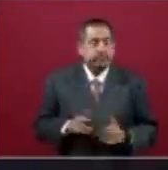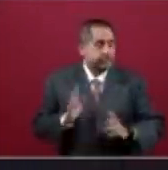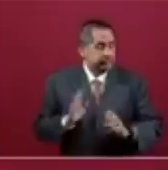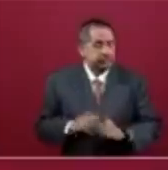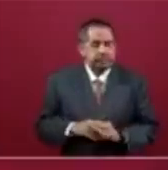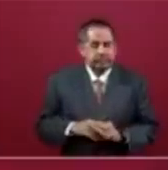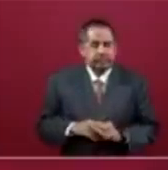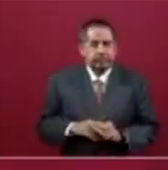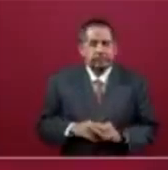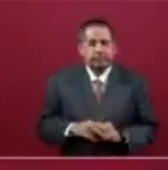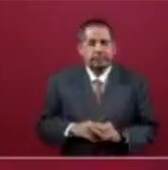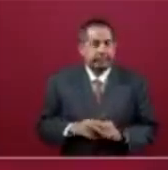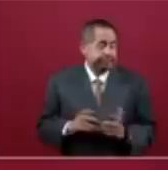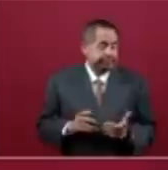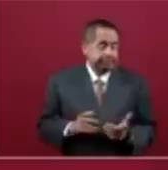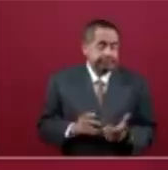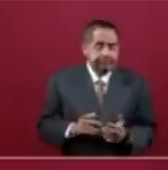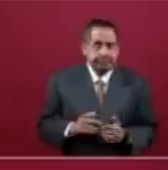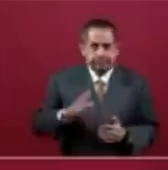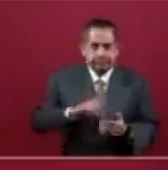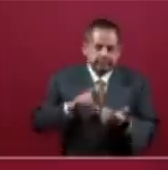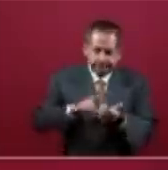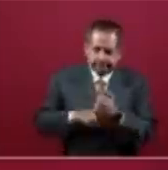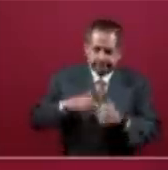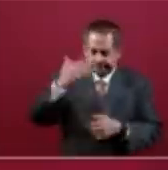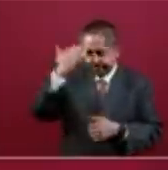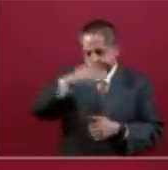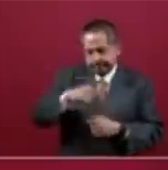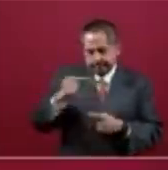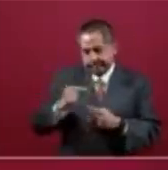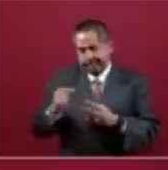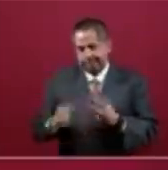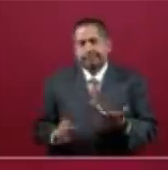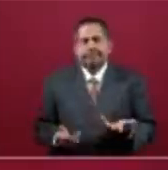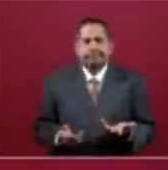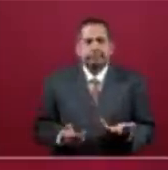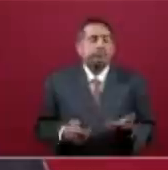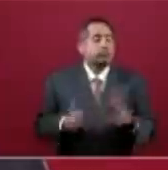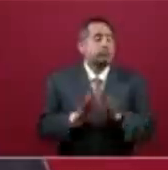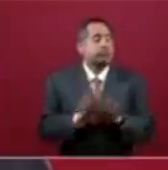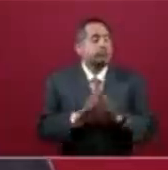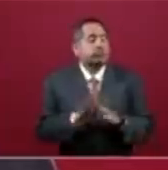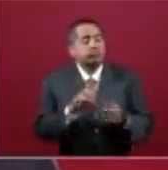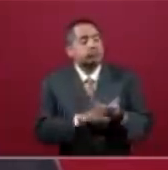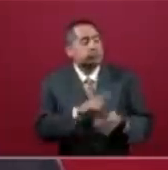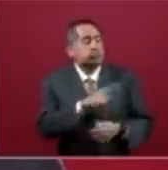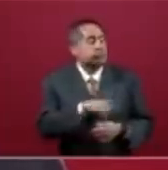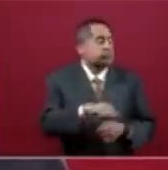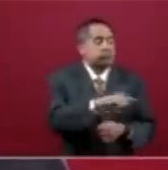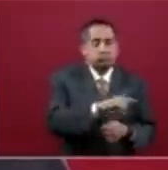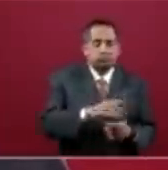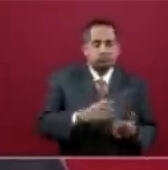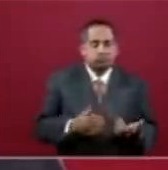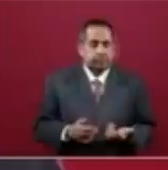sí se sabía de cómo